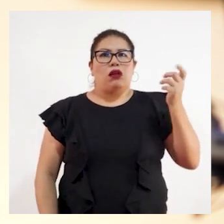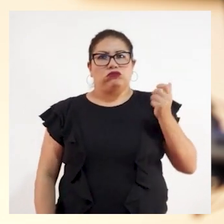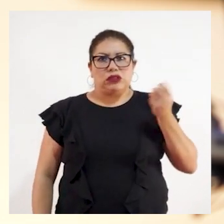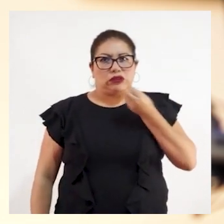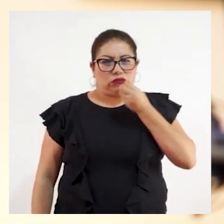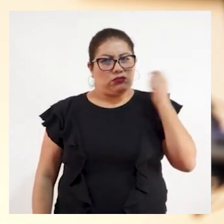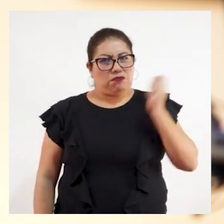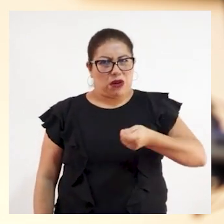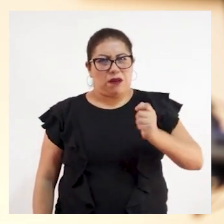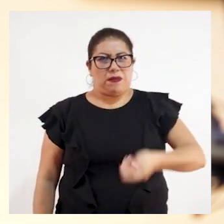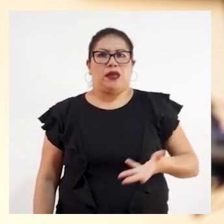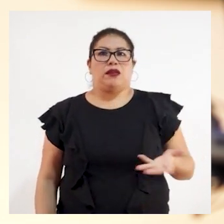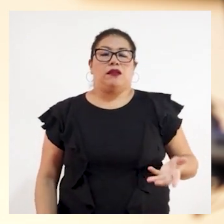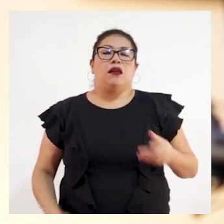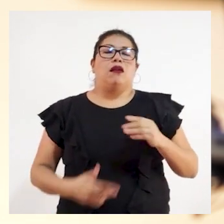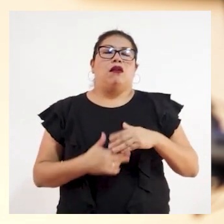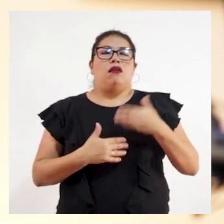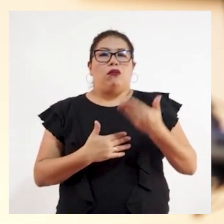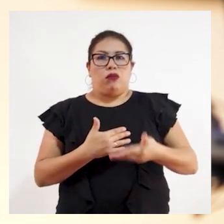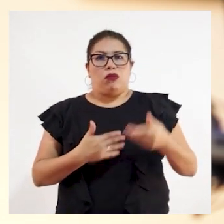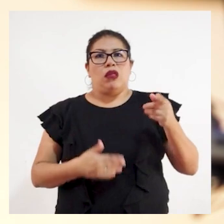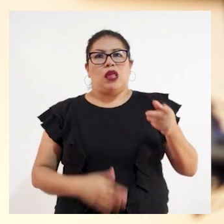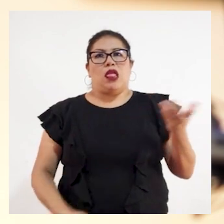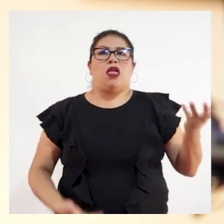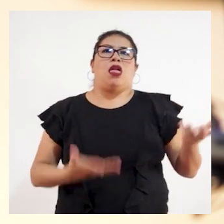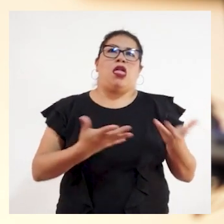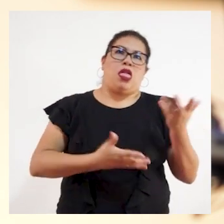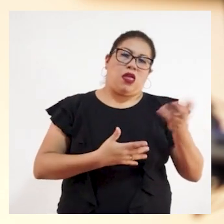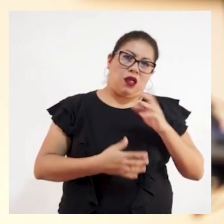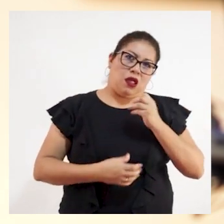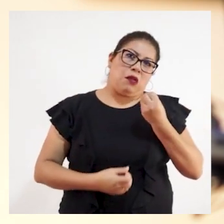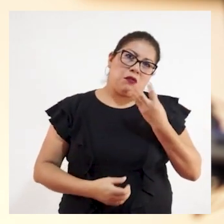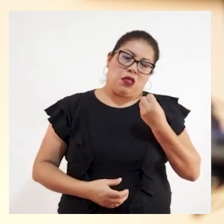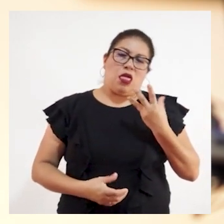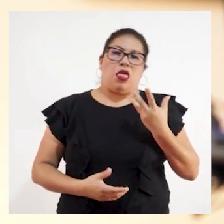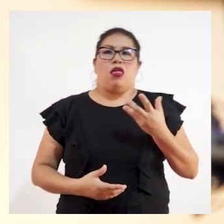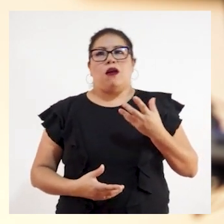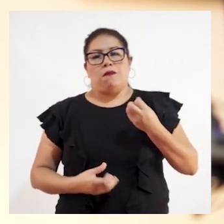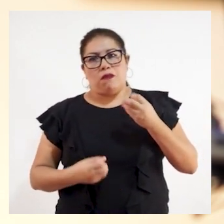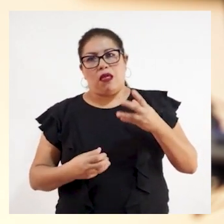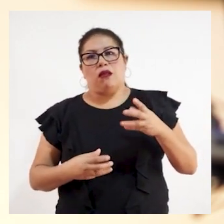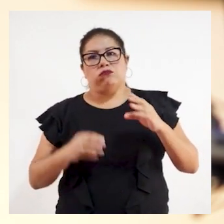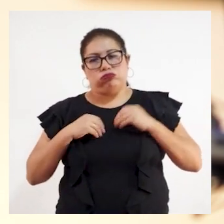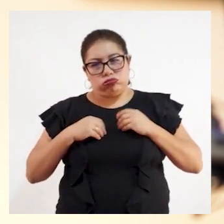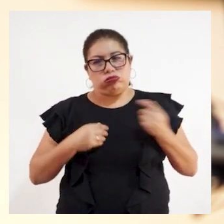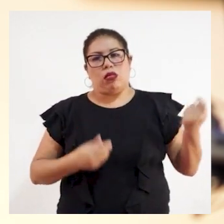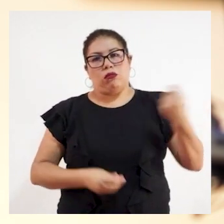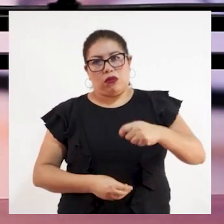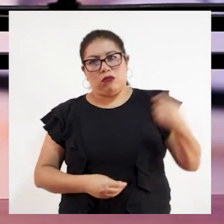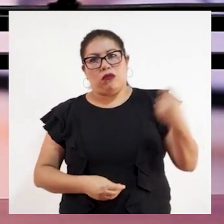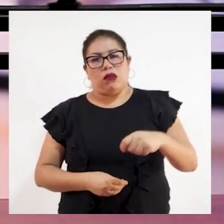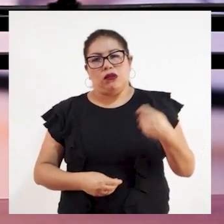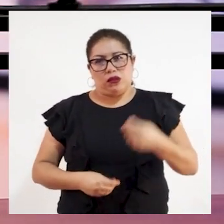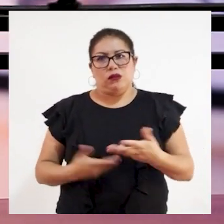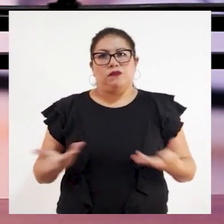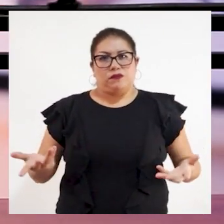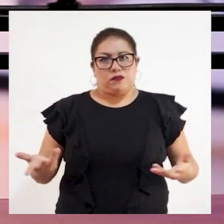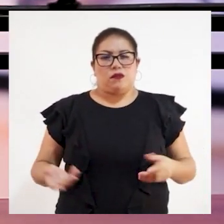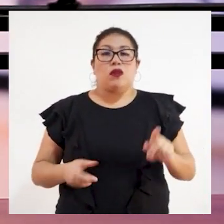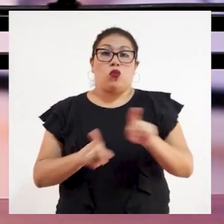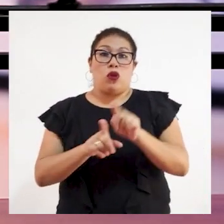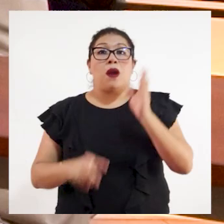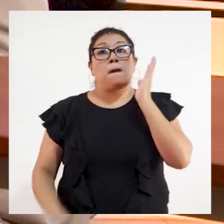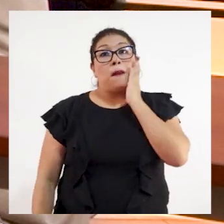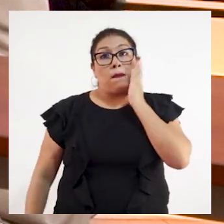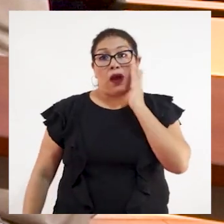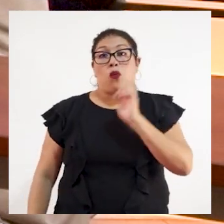esta sentencia que obliga a este progenitor o progenitora, porque también hay demandadas madres. La mamá sí es que trabaja,